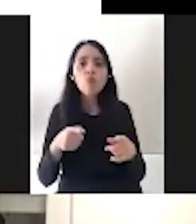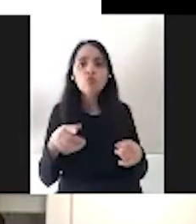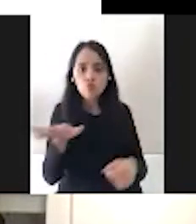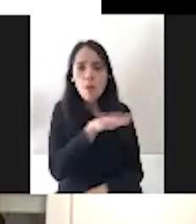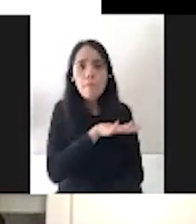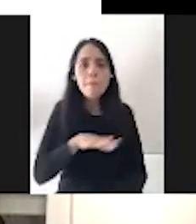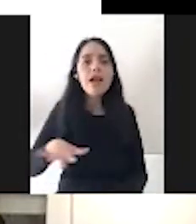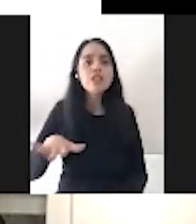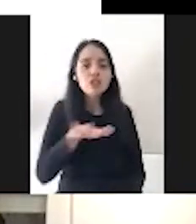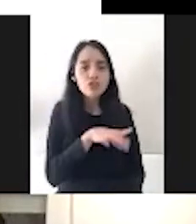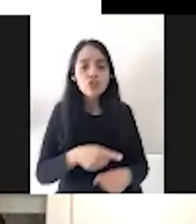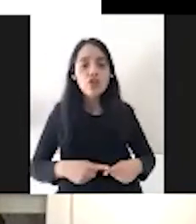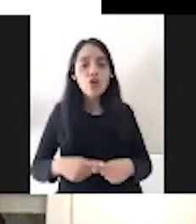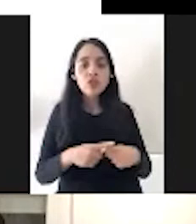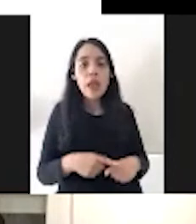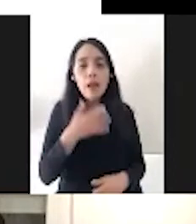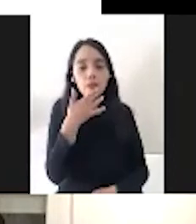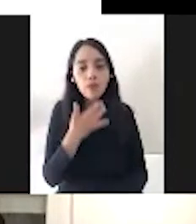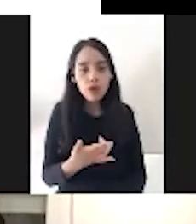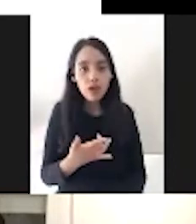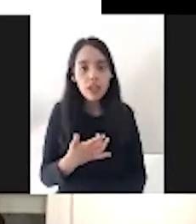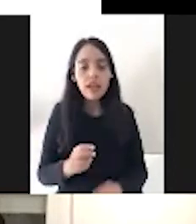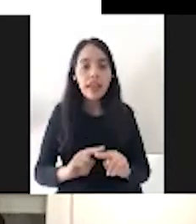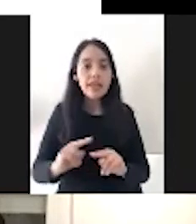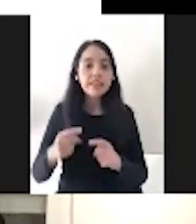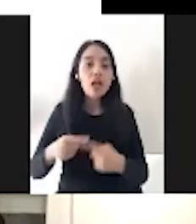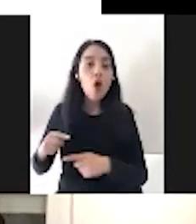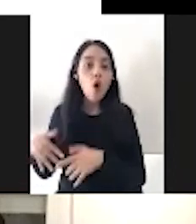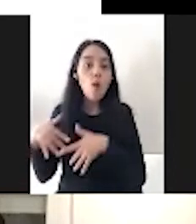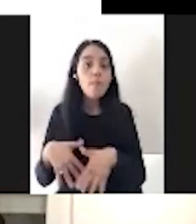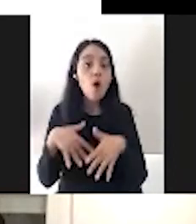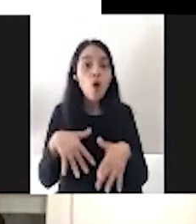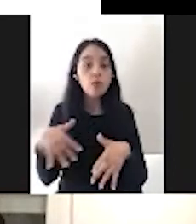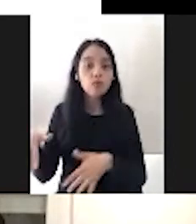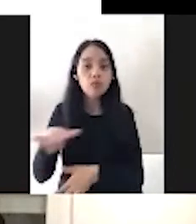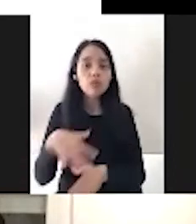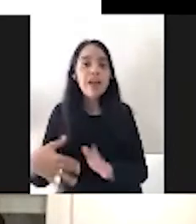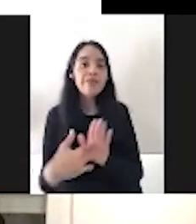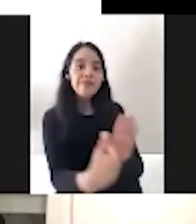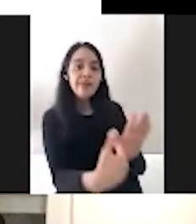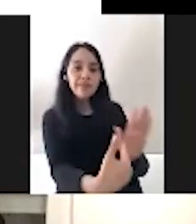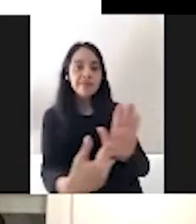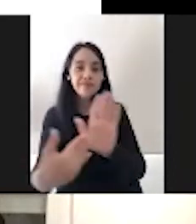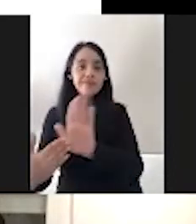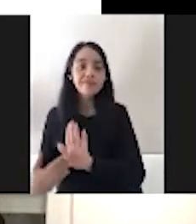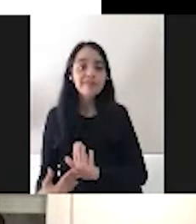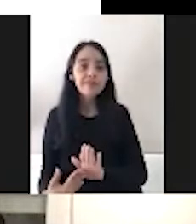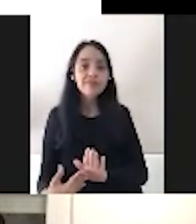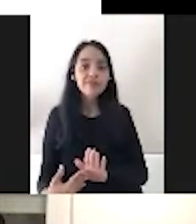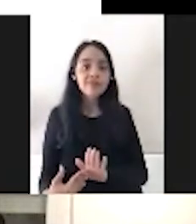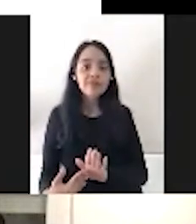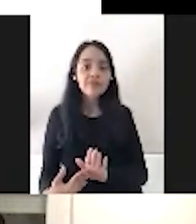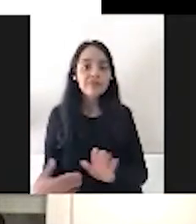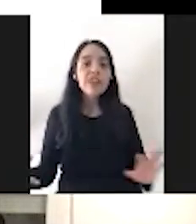porque lo que hace es que otros movimientos también deban serse visibles frente hoy en